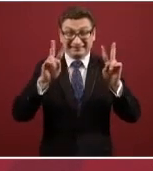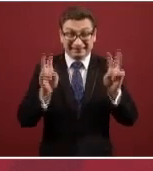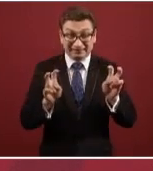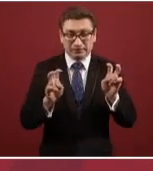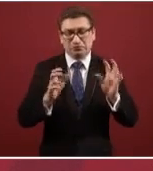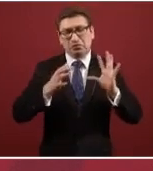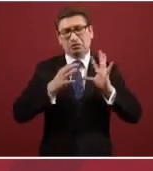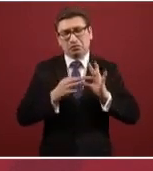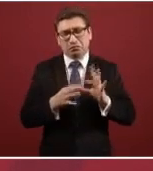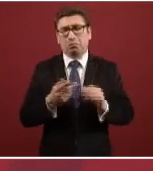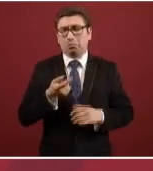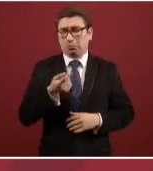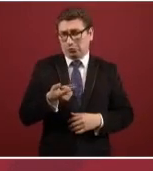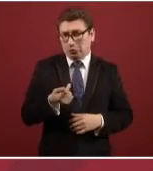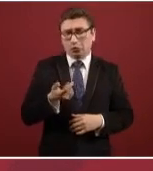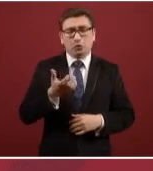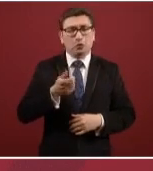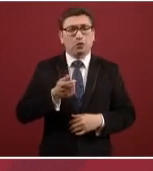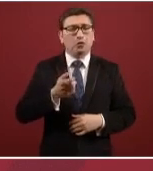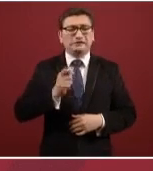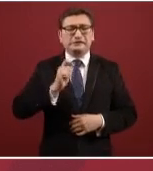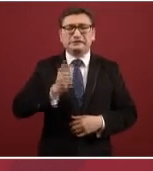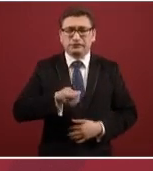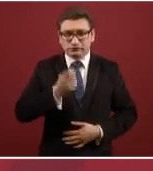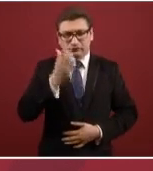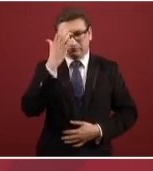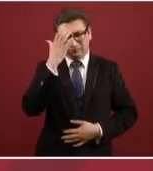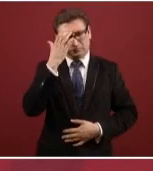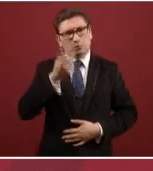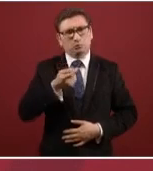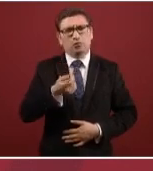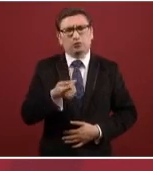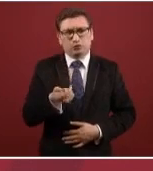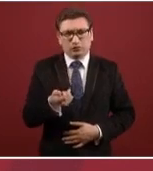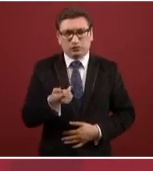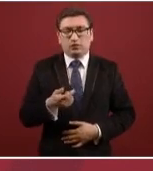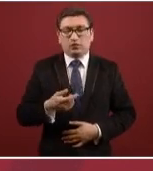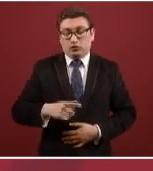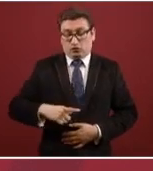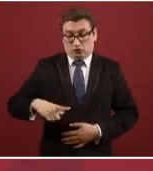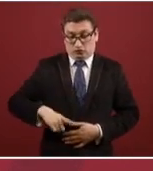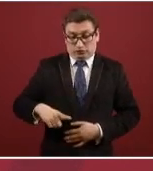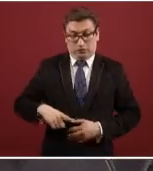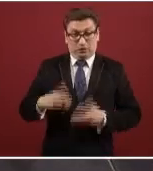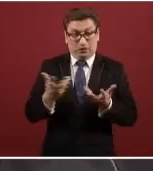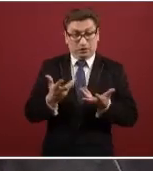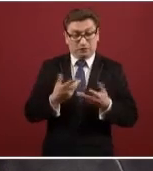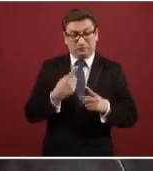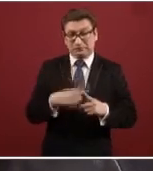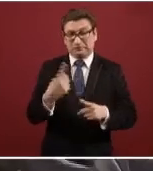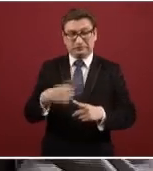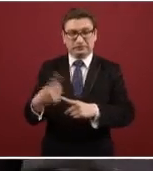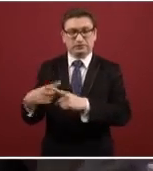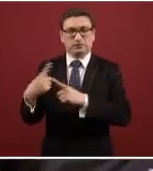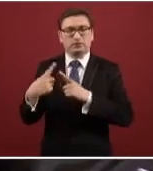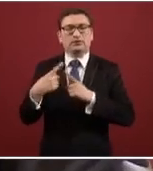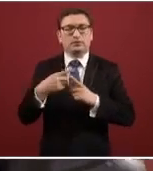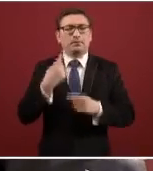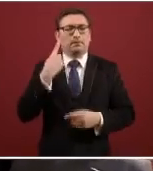conoce poco sobre lo que está haciendo el gobierno para